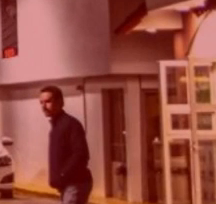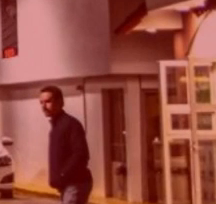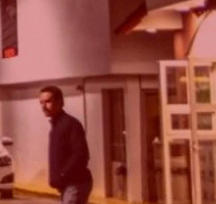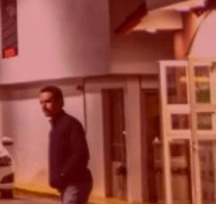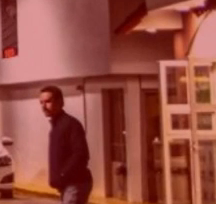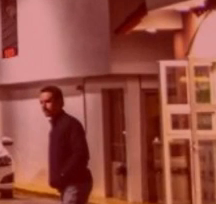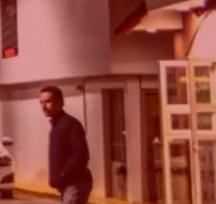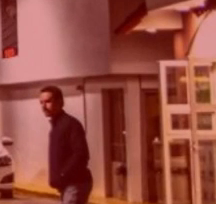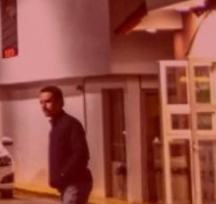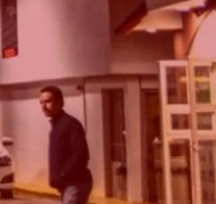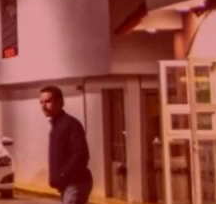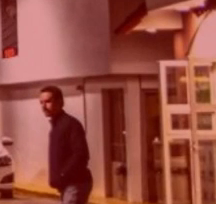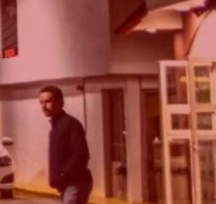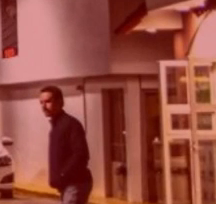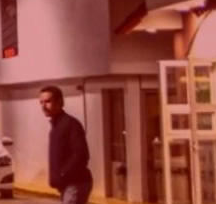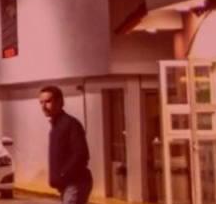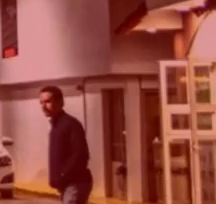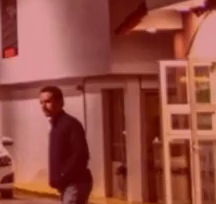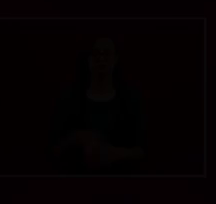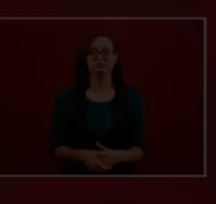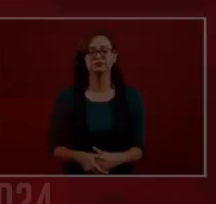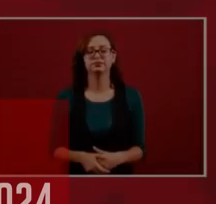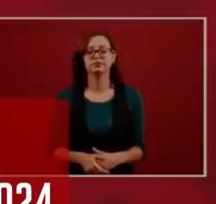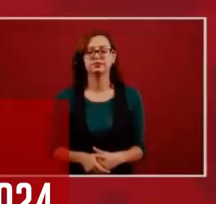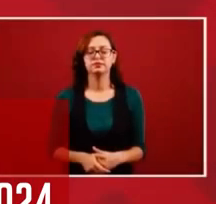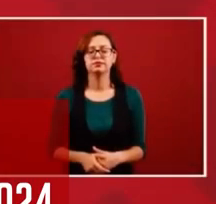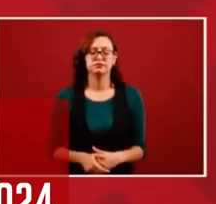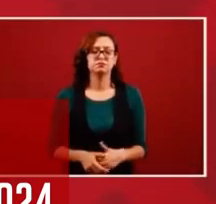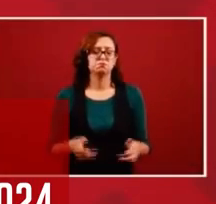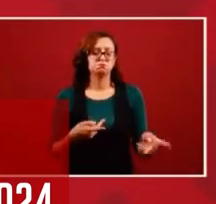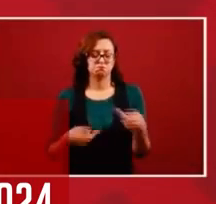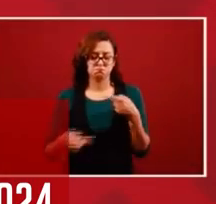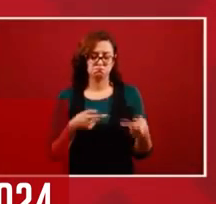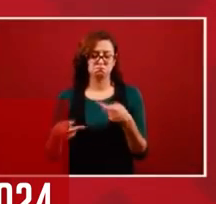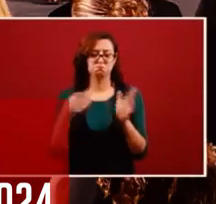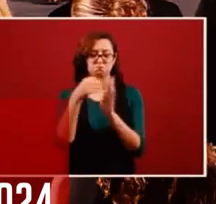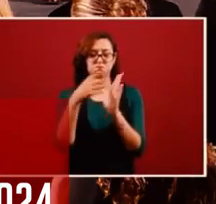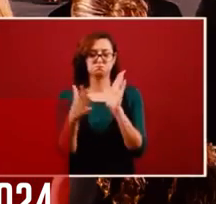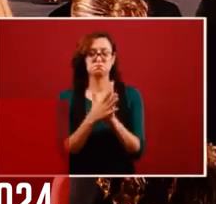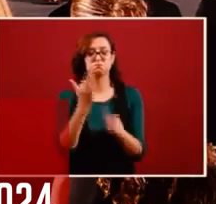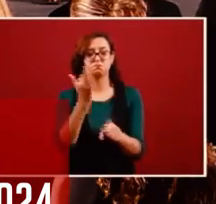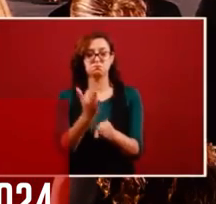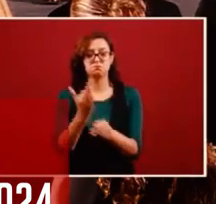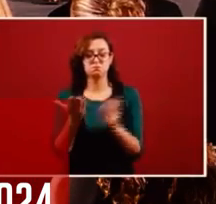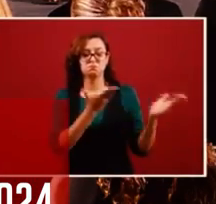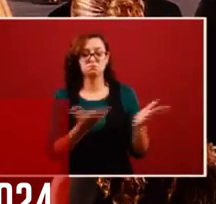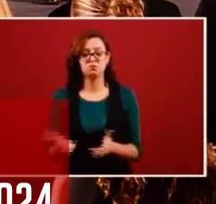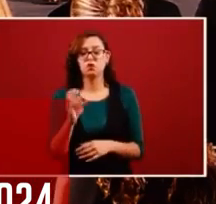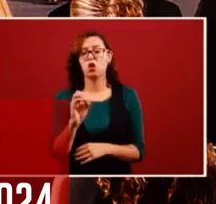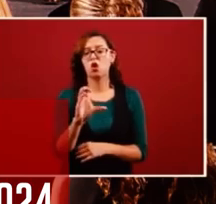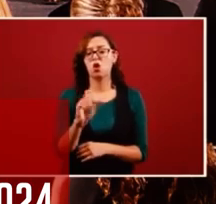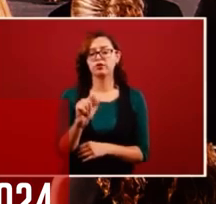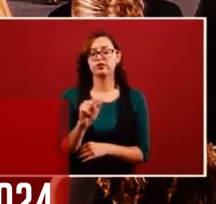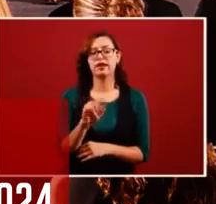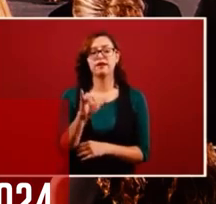anuncia gobierno federal plan de negocio de Pemex. El presidente Andrés Manuel López Obrador y el director de Pemex, Octavio Romero Oropeza,